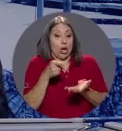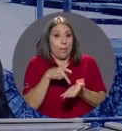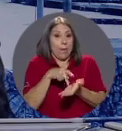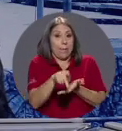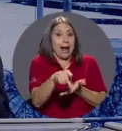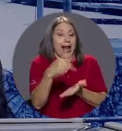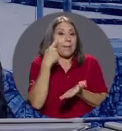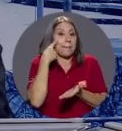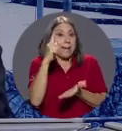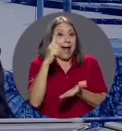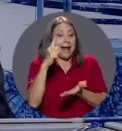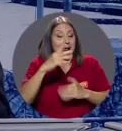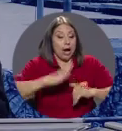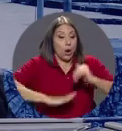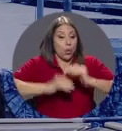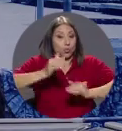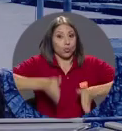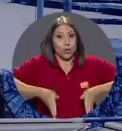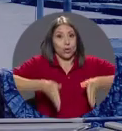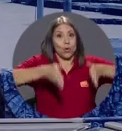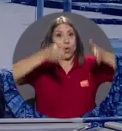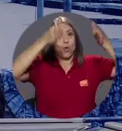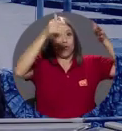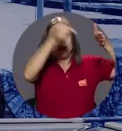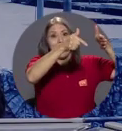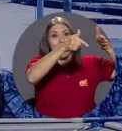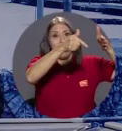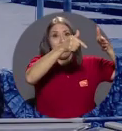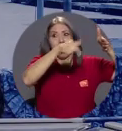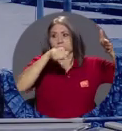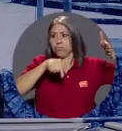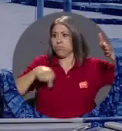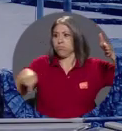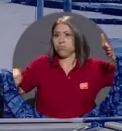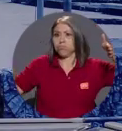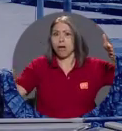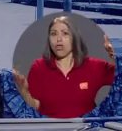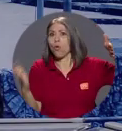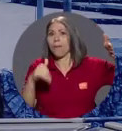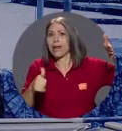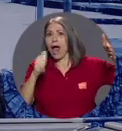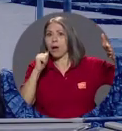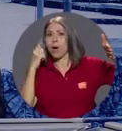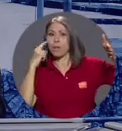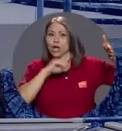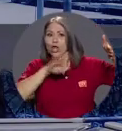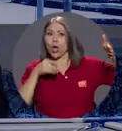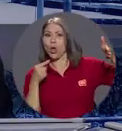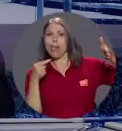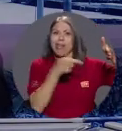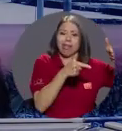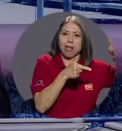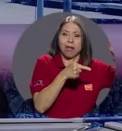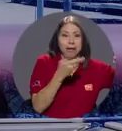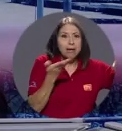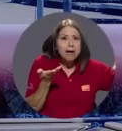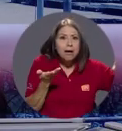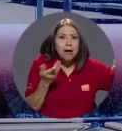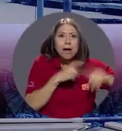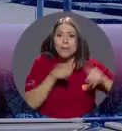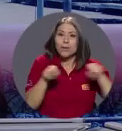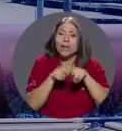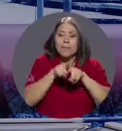a pagar por lograr hacer mi torre de condominios es dejar sin agua todo el vecindario. Pero también pensamos que cuando se hace un